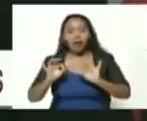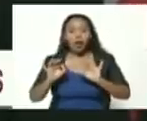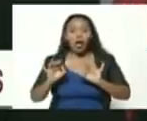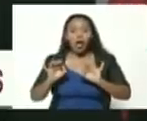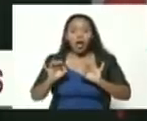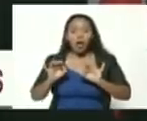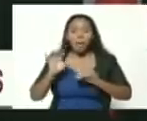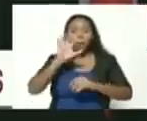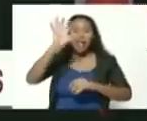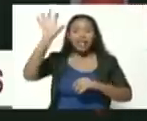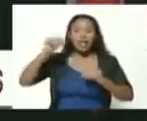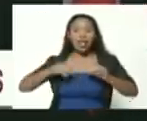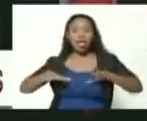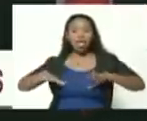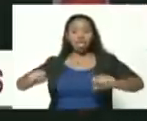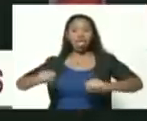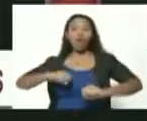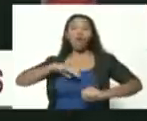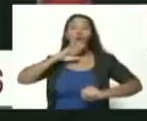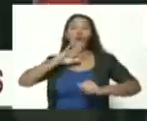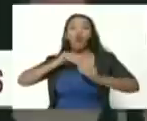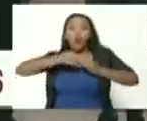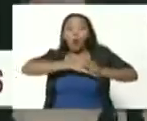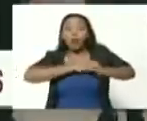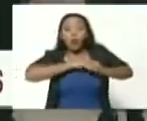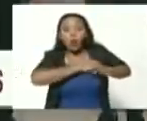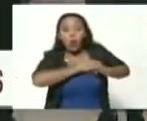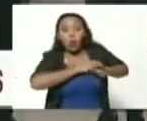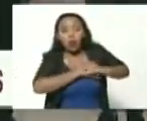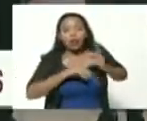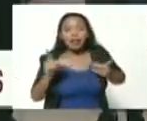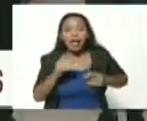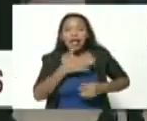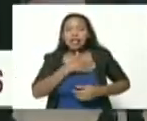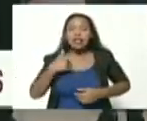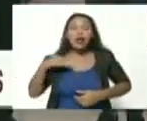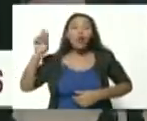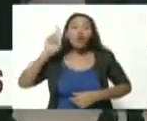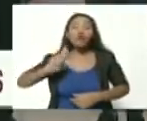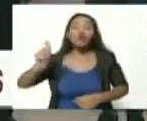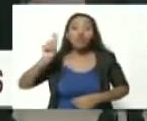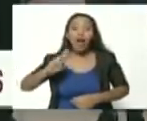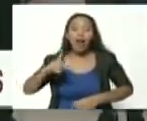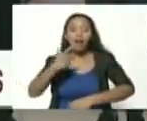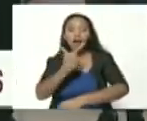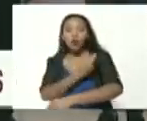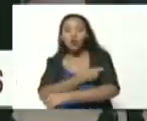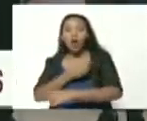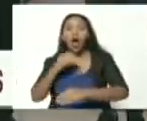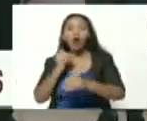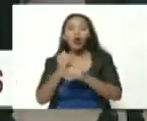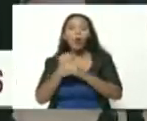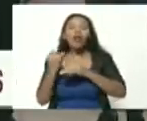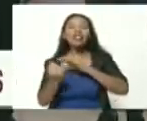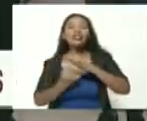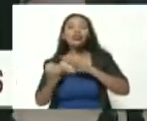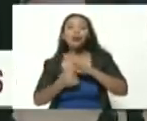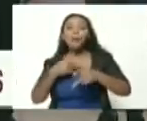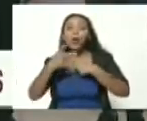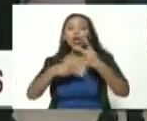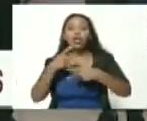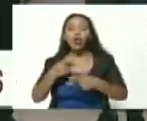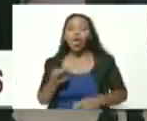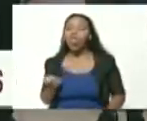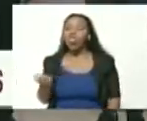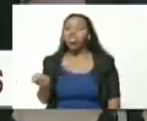acaparado, cuando los países ricos pretenden utilizar las vacunas como un instrumento político de